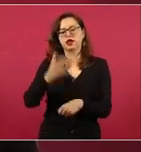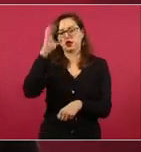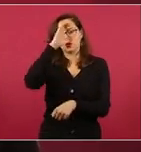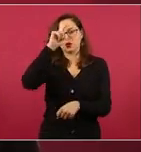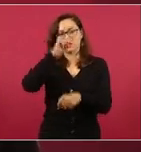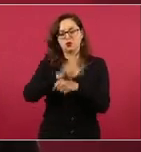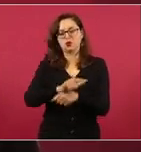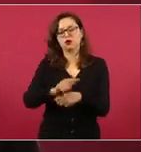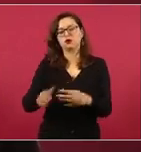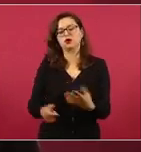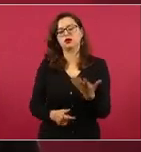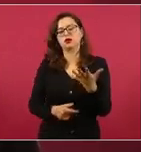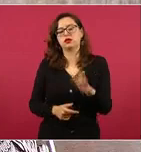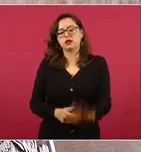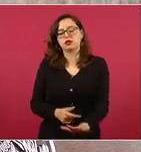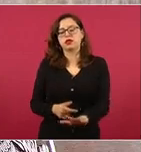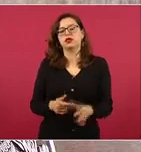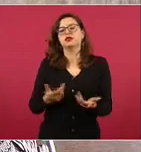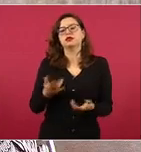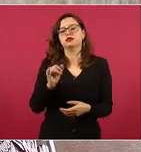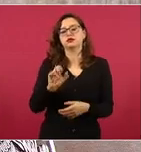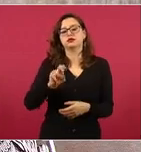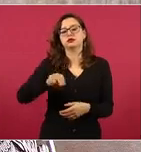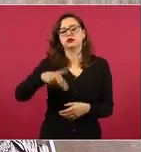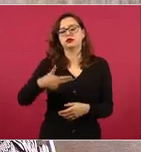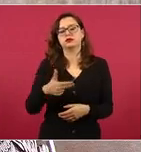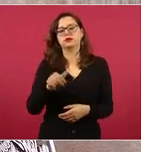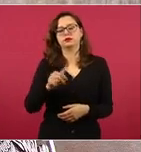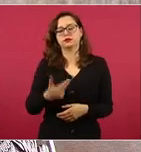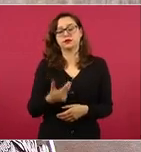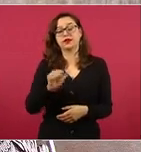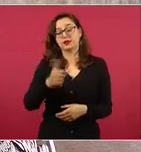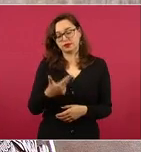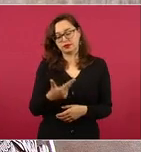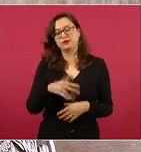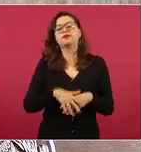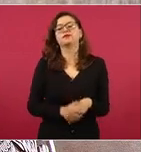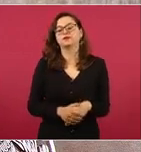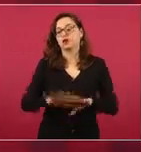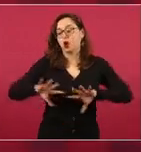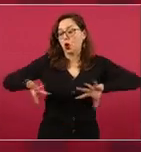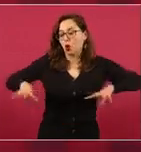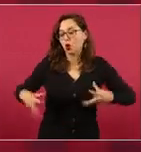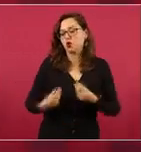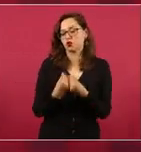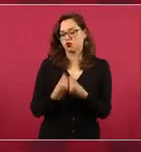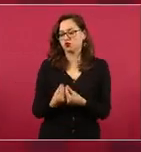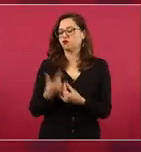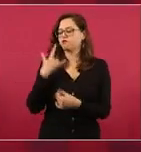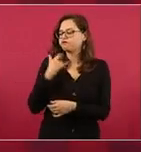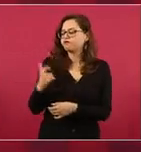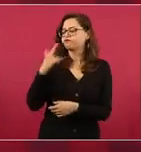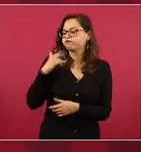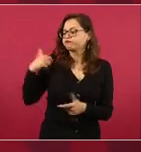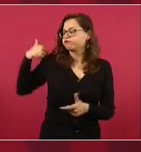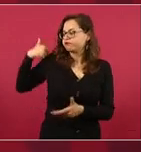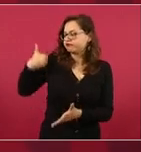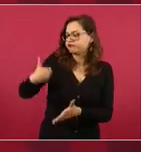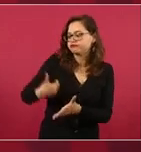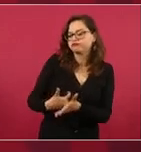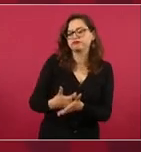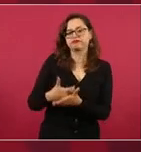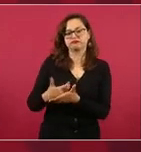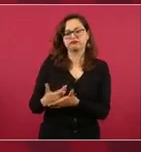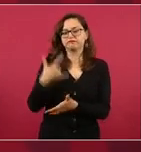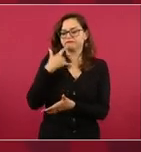de Antropología e Historia. A través de este trabajo conjunto hoy se dará resultado, otro resultado de este esfuerzo que